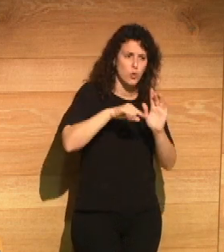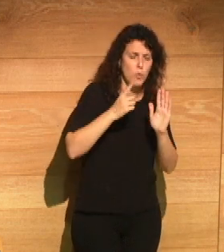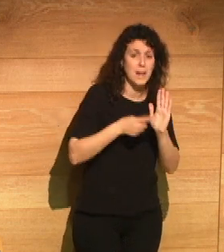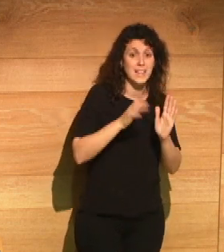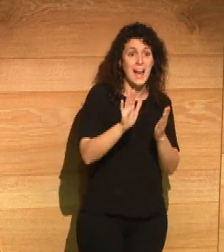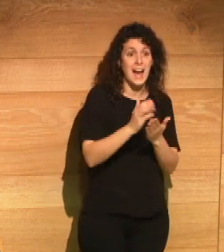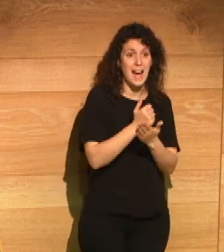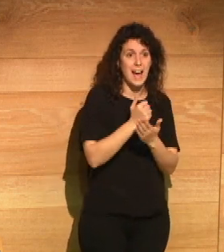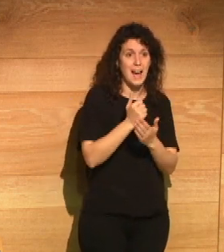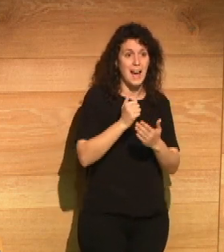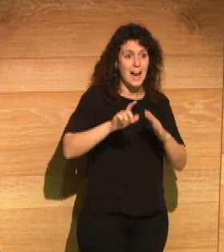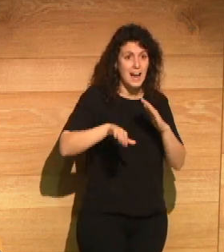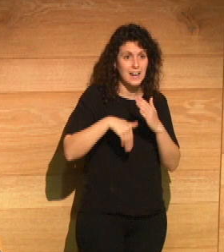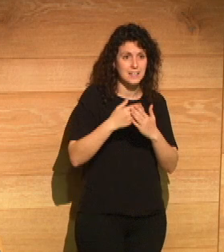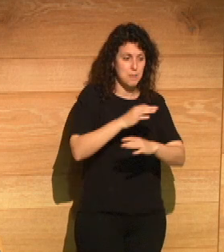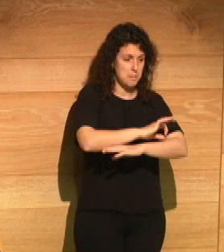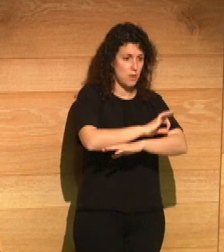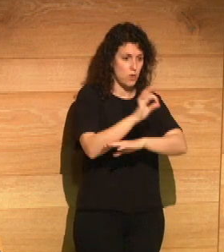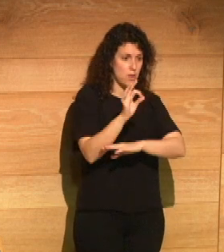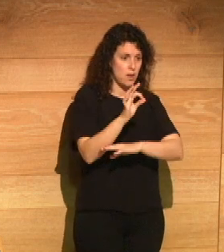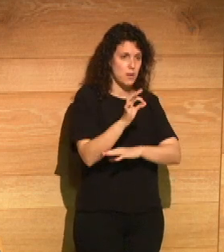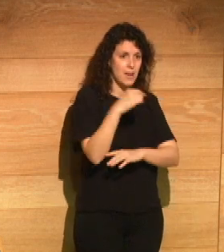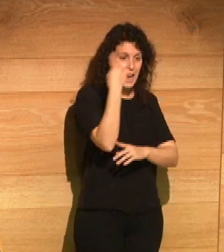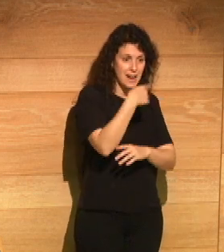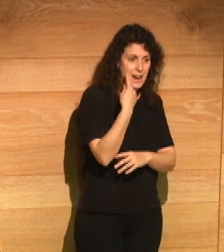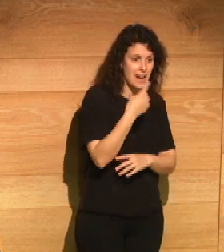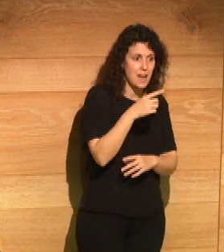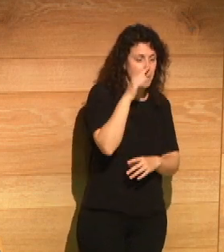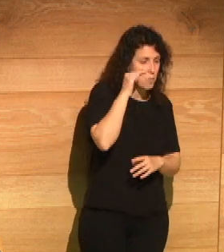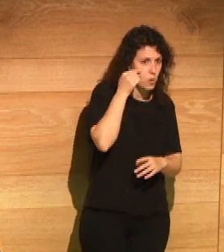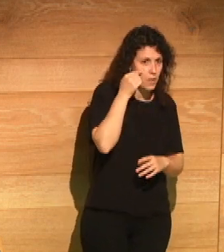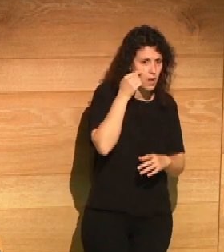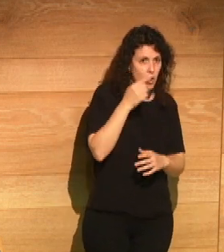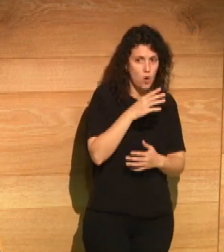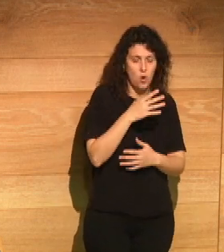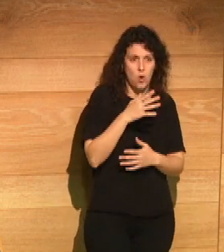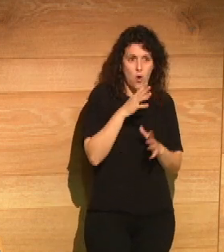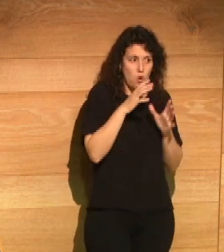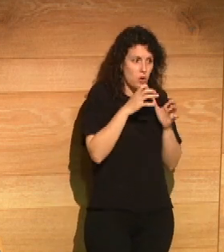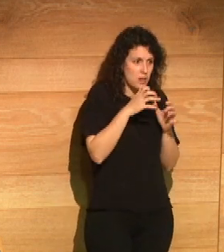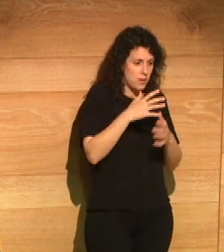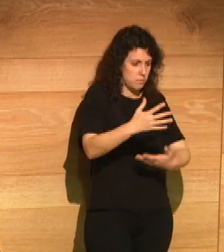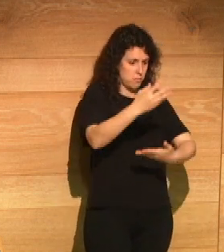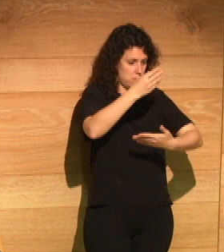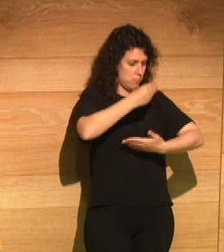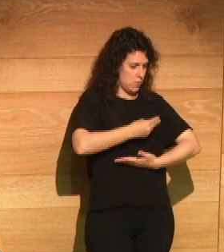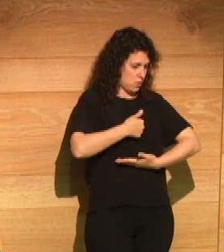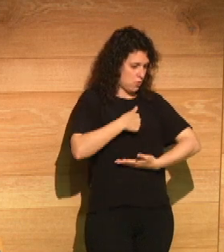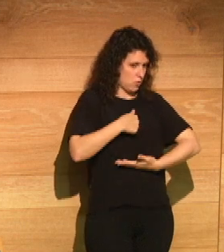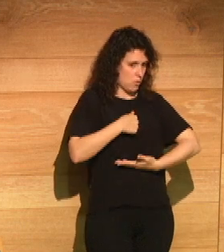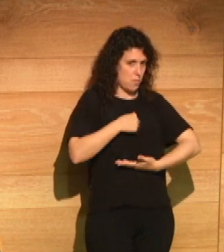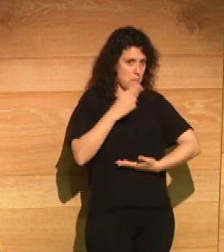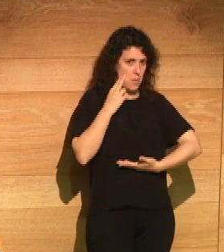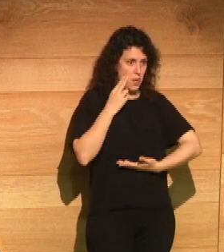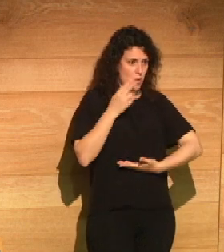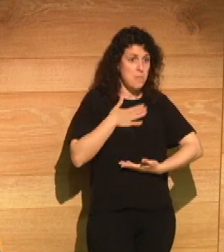madrugada. Salió morada, horrorosa, me la pusieron en el pecho y yo, temblando y llorando, pensé, ¿mi esfuerzo fue